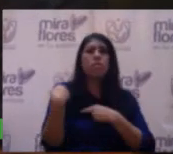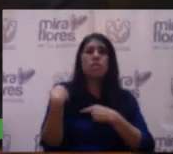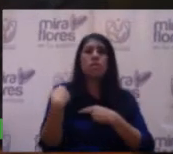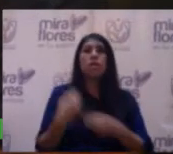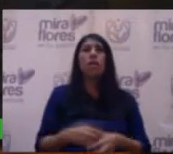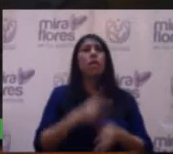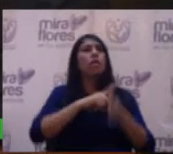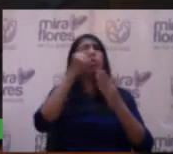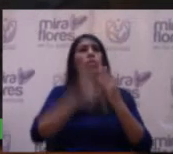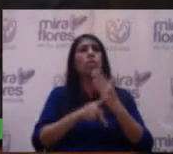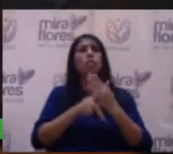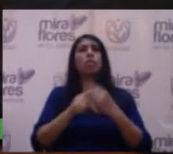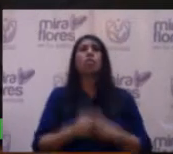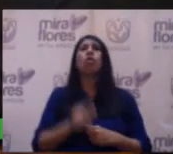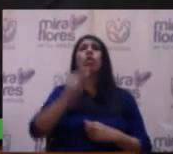TUPA